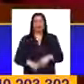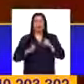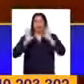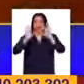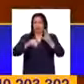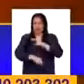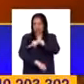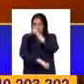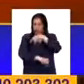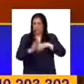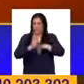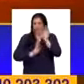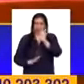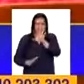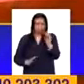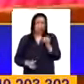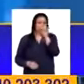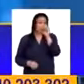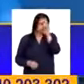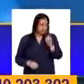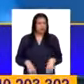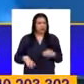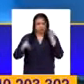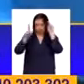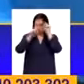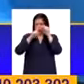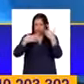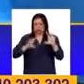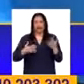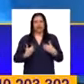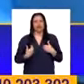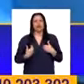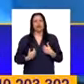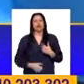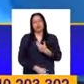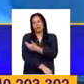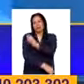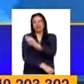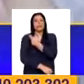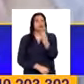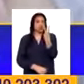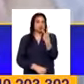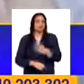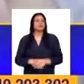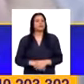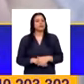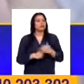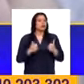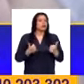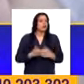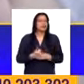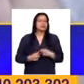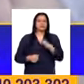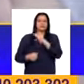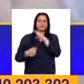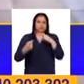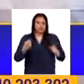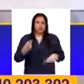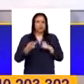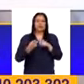del 50% de la población objetivo ya cuentan con su vacunación completa. Entre ellas destaca el Callao